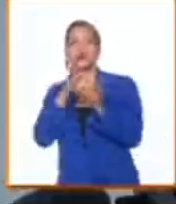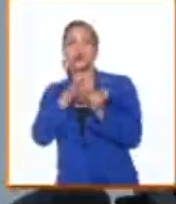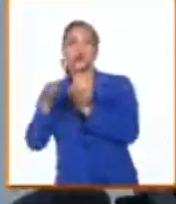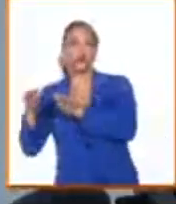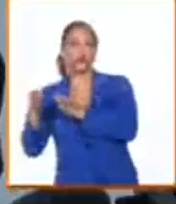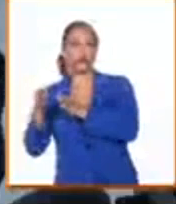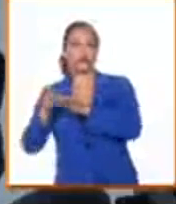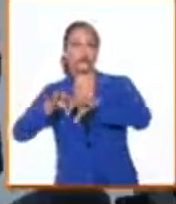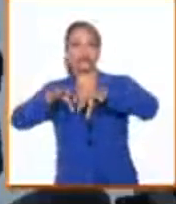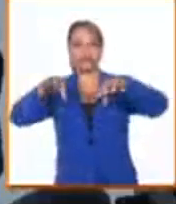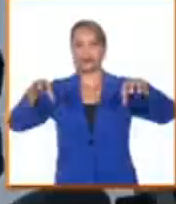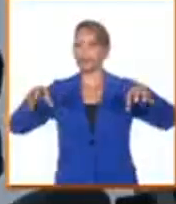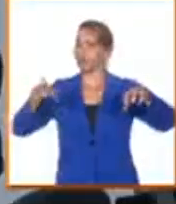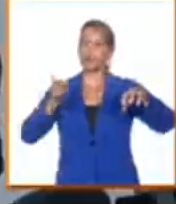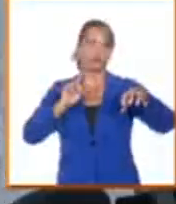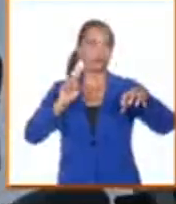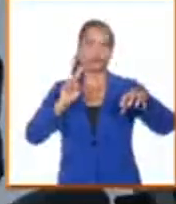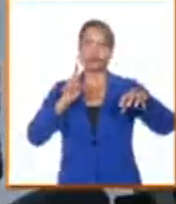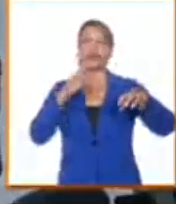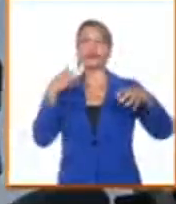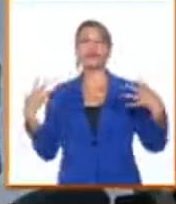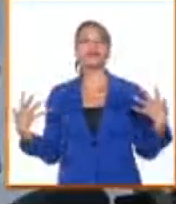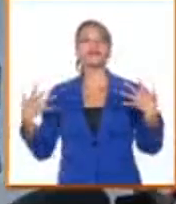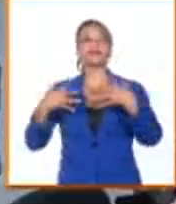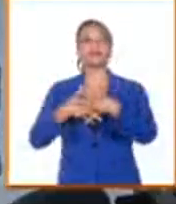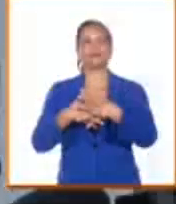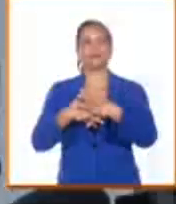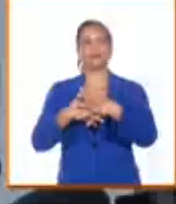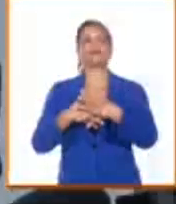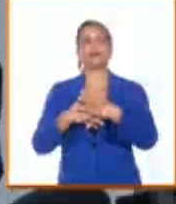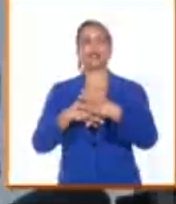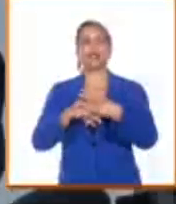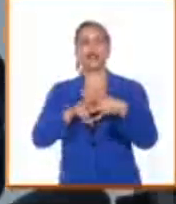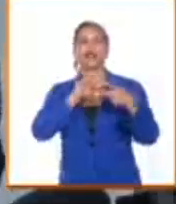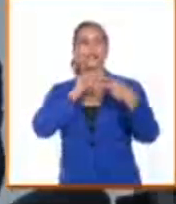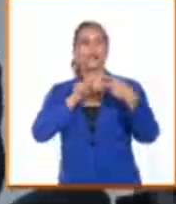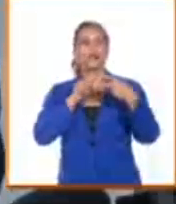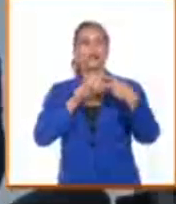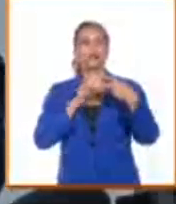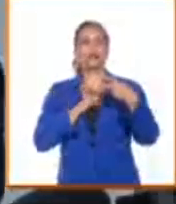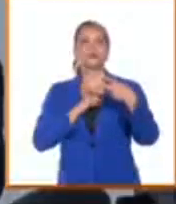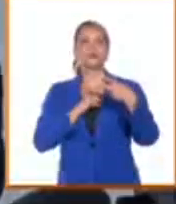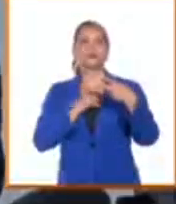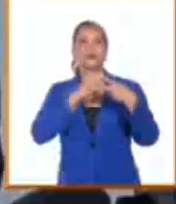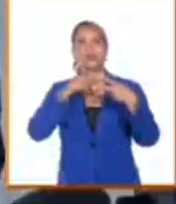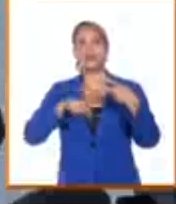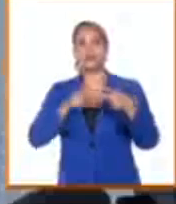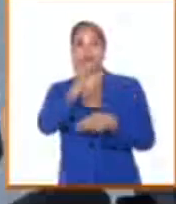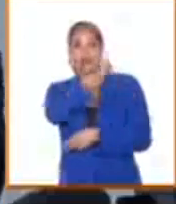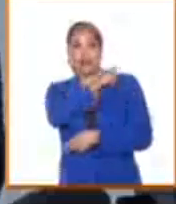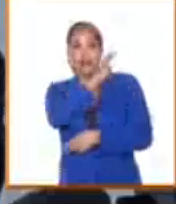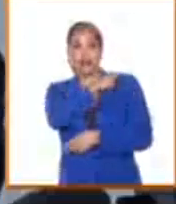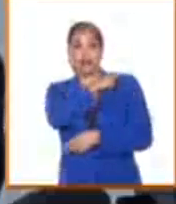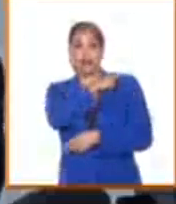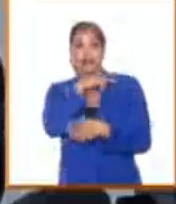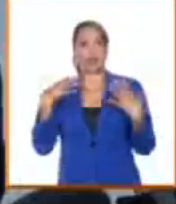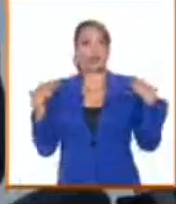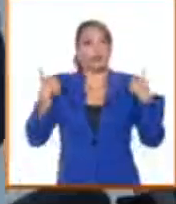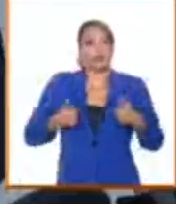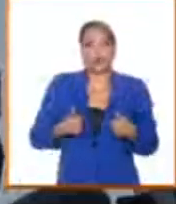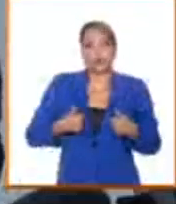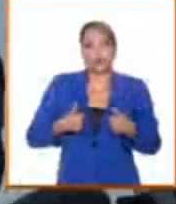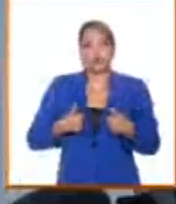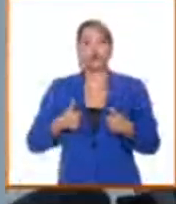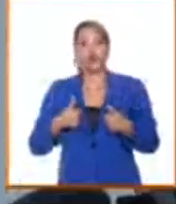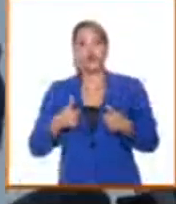por otro. Segundo, y muy importante, porque en esto hay equivocaciones, el jefe, el directivo, como le querramos llamar,